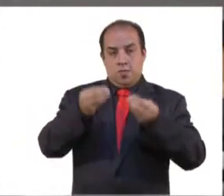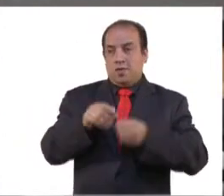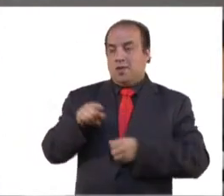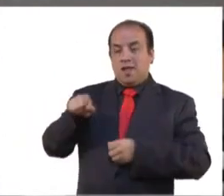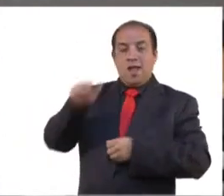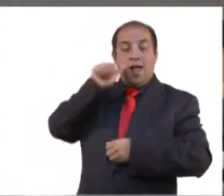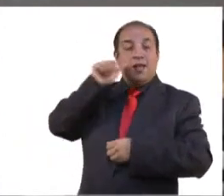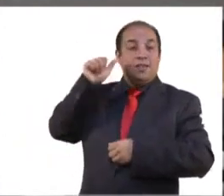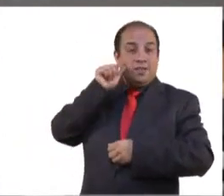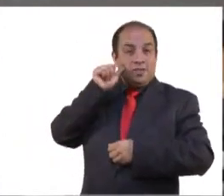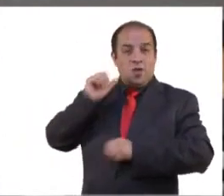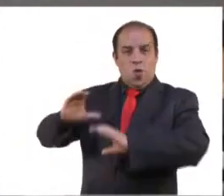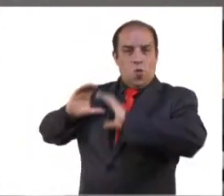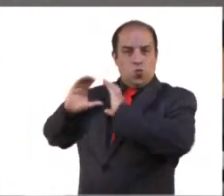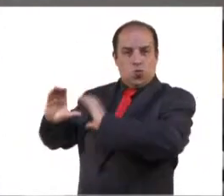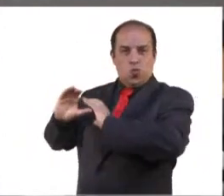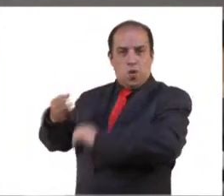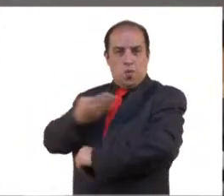al presidente que estuvo ahí